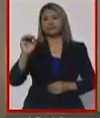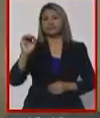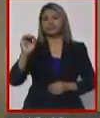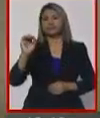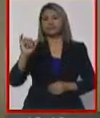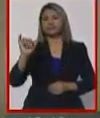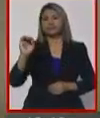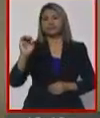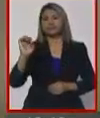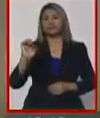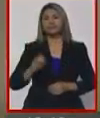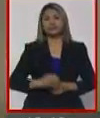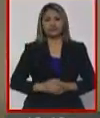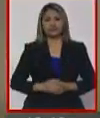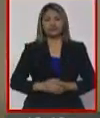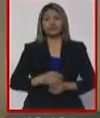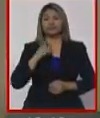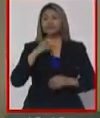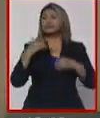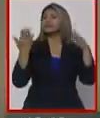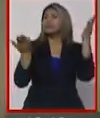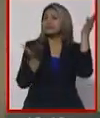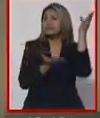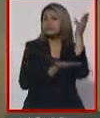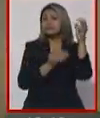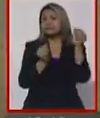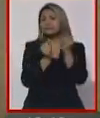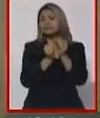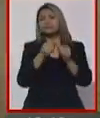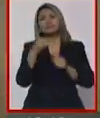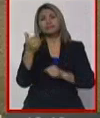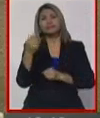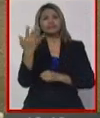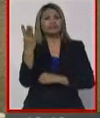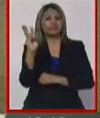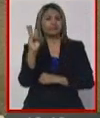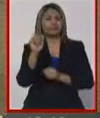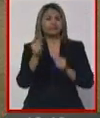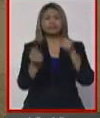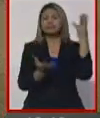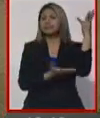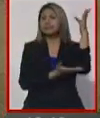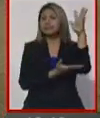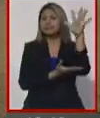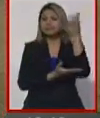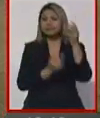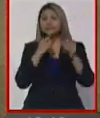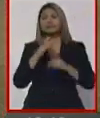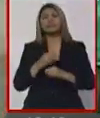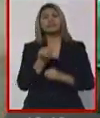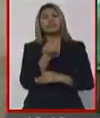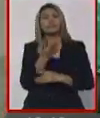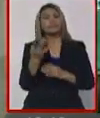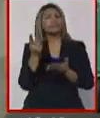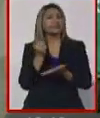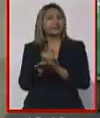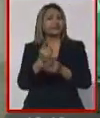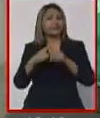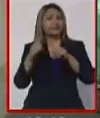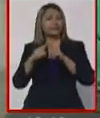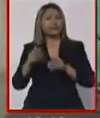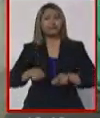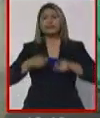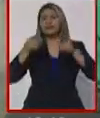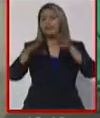que estaba siendo talado junto con otros 6 árboles. Nos denunciaron por allanamiento, por amenazas, una serie de